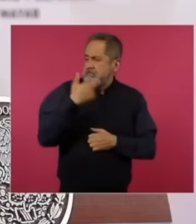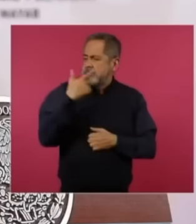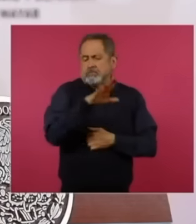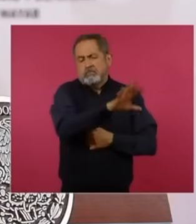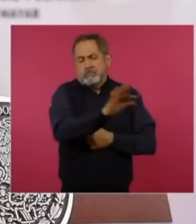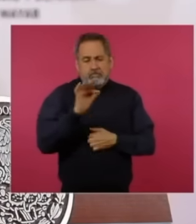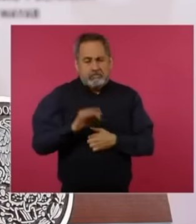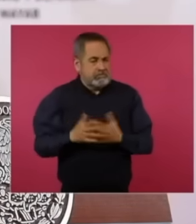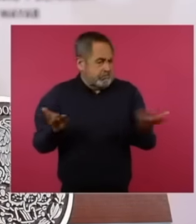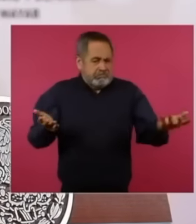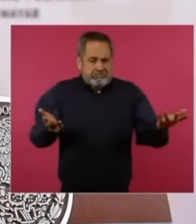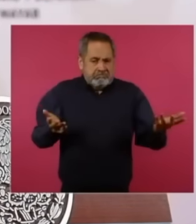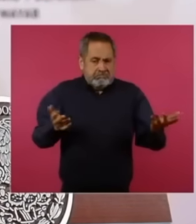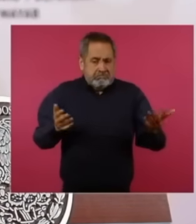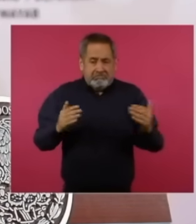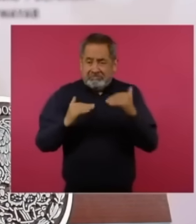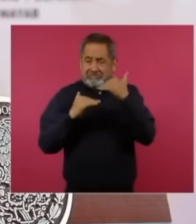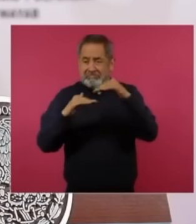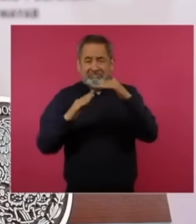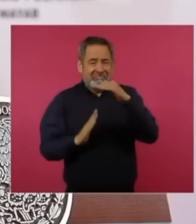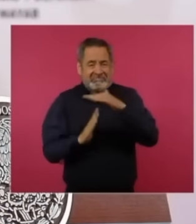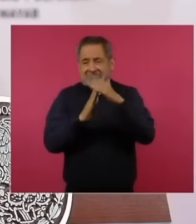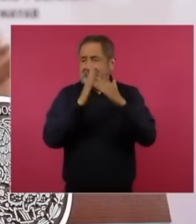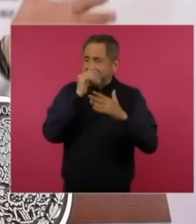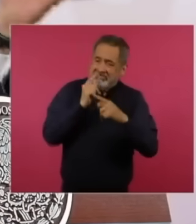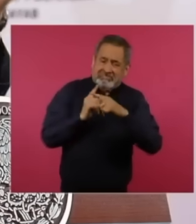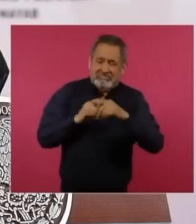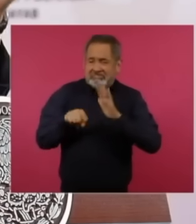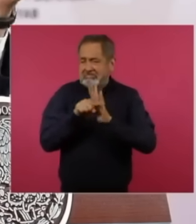sea eh